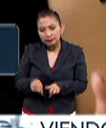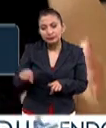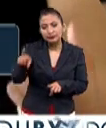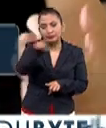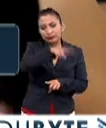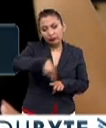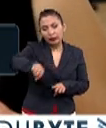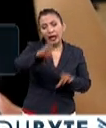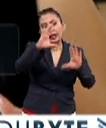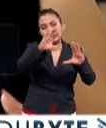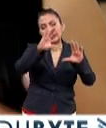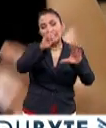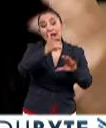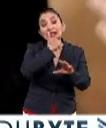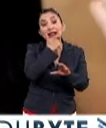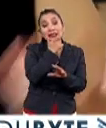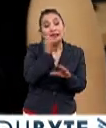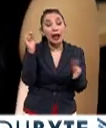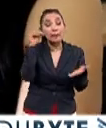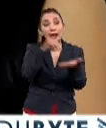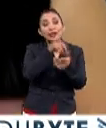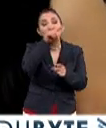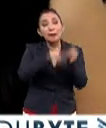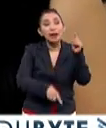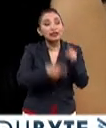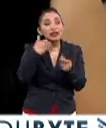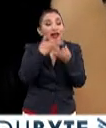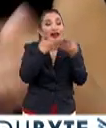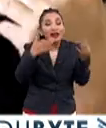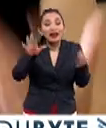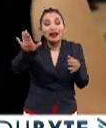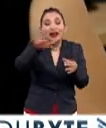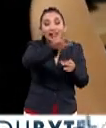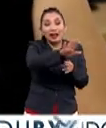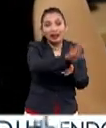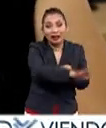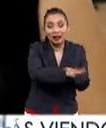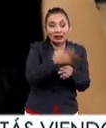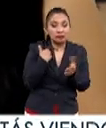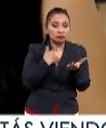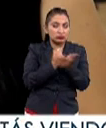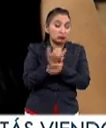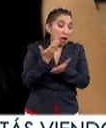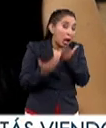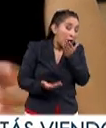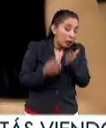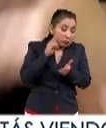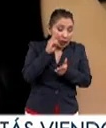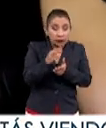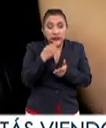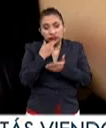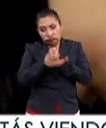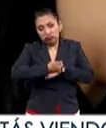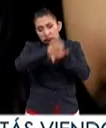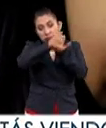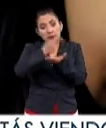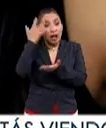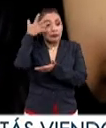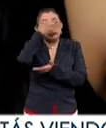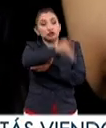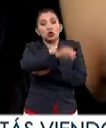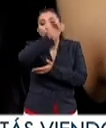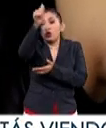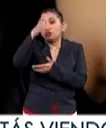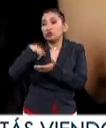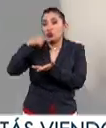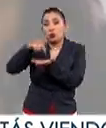que la enseñanza del inglés sea de acuerdo al territorio y que en determinado momento les sirva también para